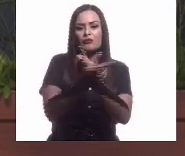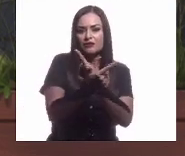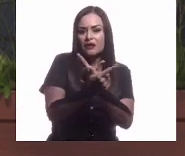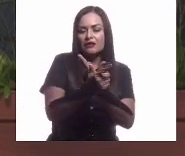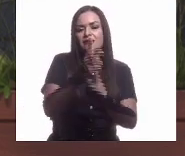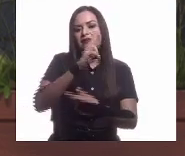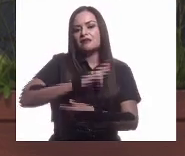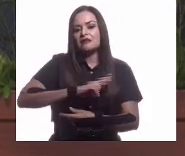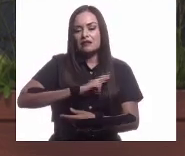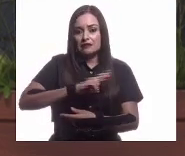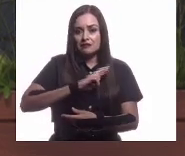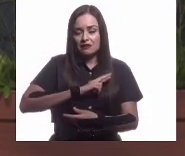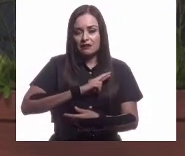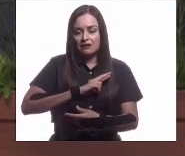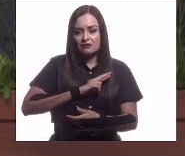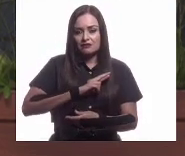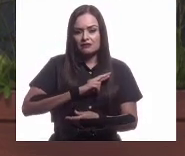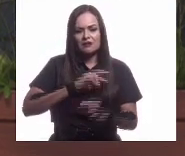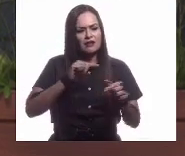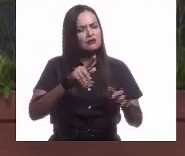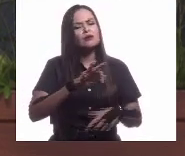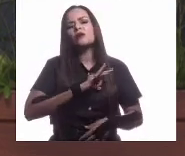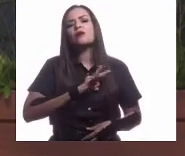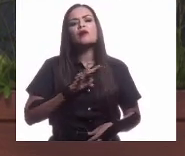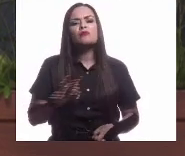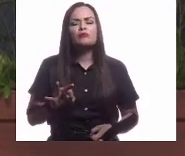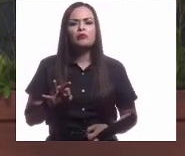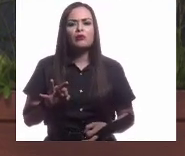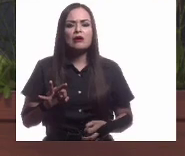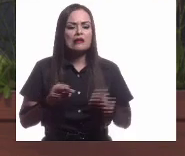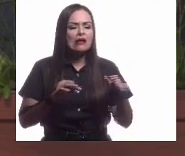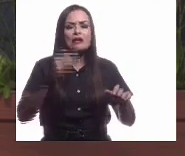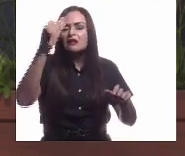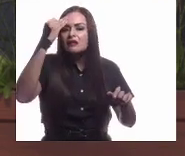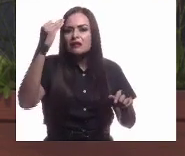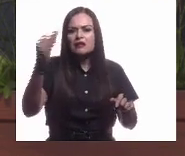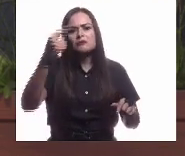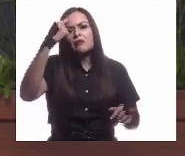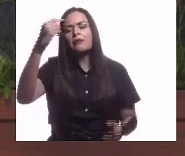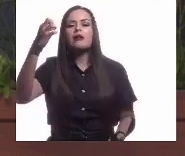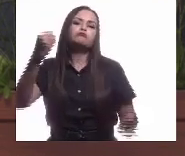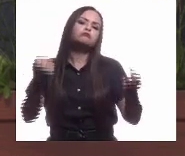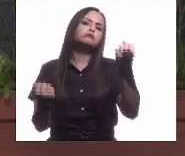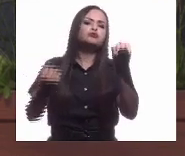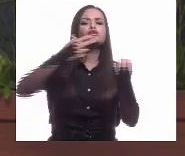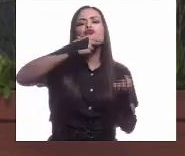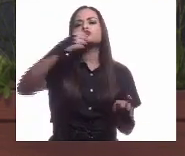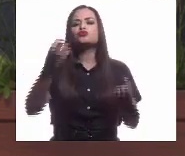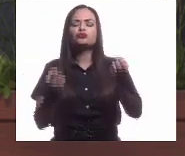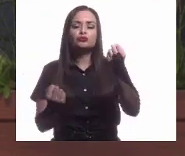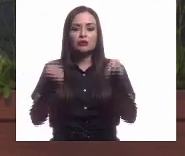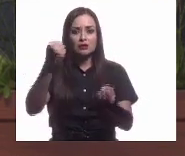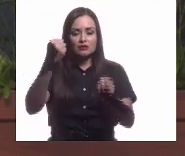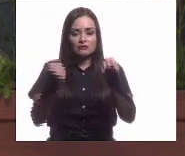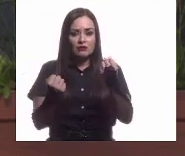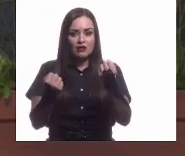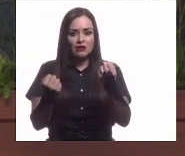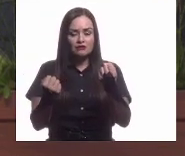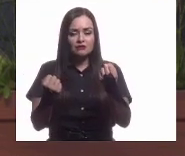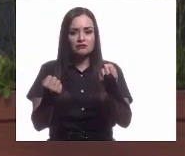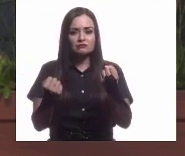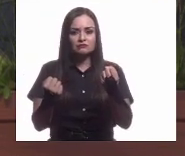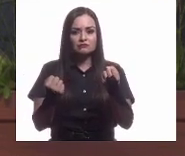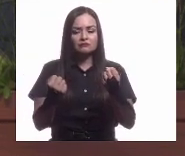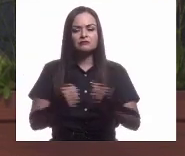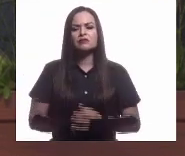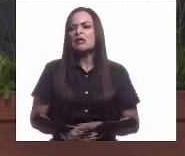renta al dueño de la concesión, pueda dedicarse de tiempo completo a manejar el suyo propio. Que sea además el usuario